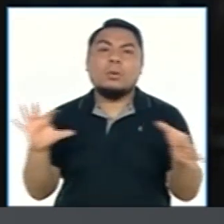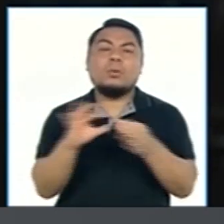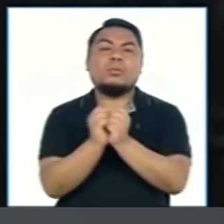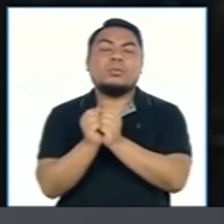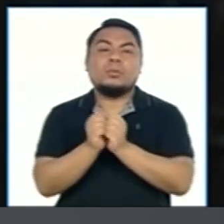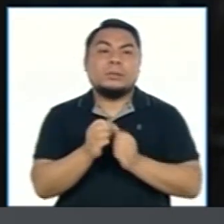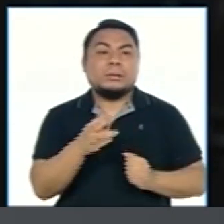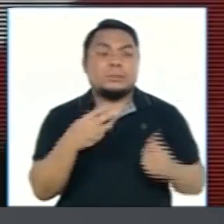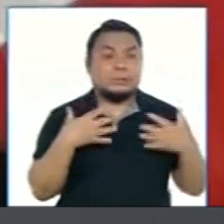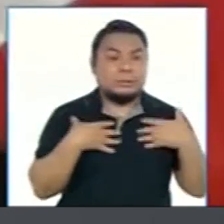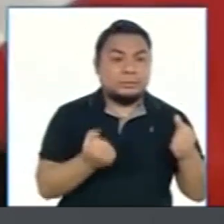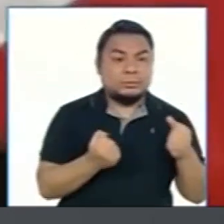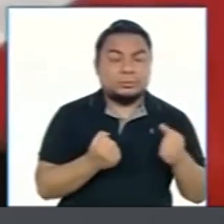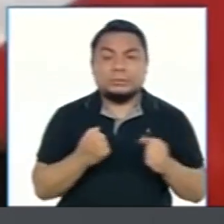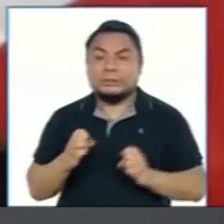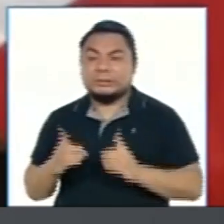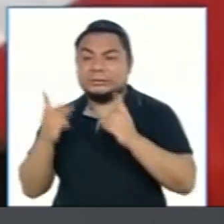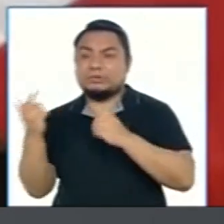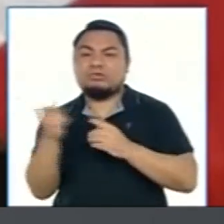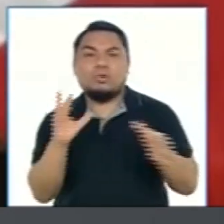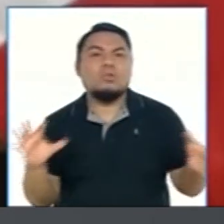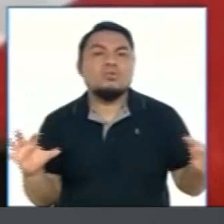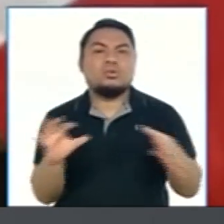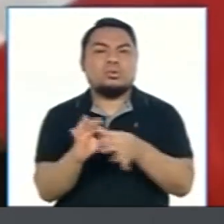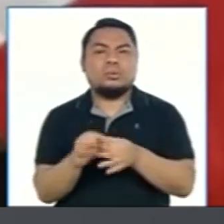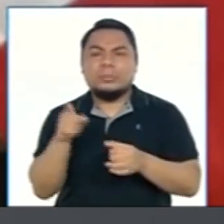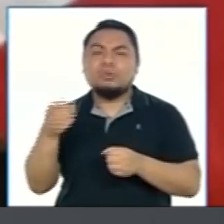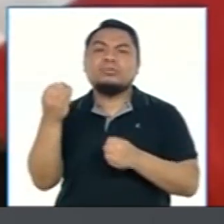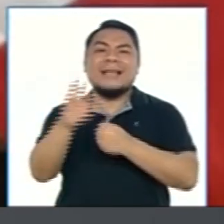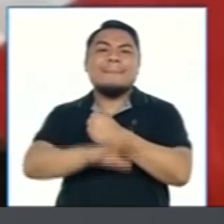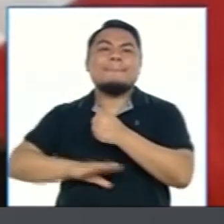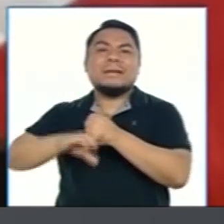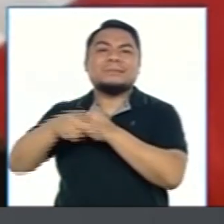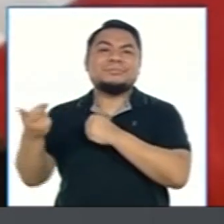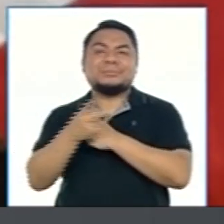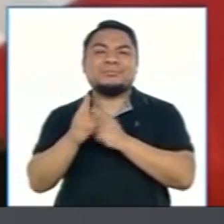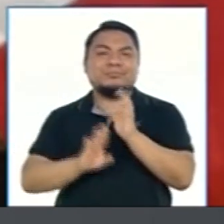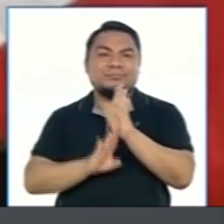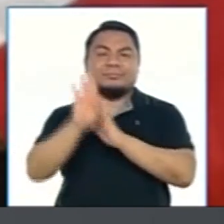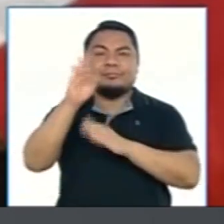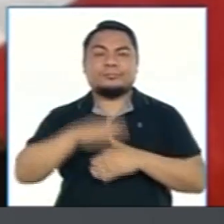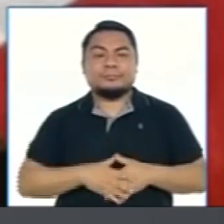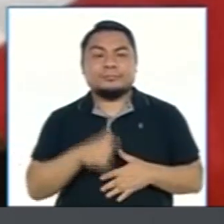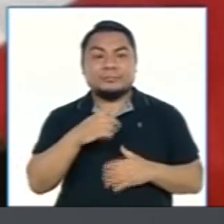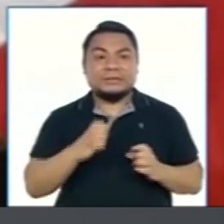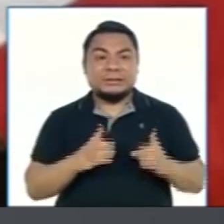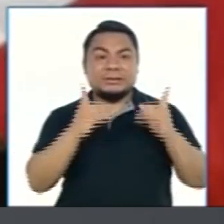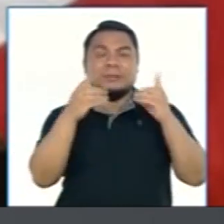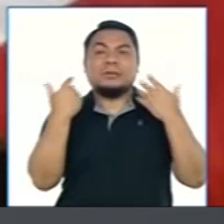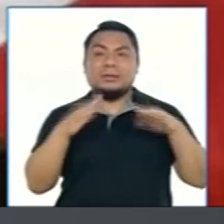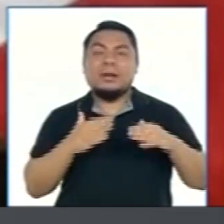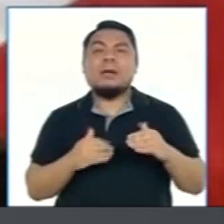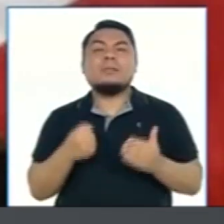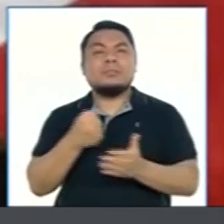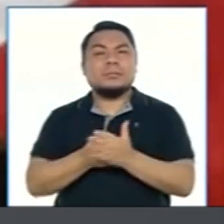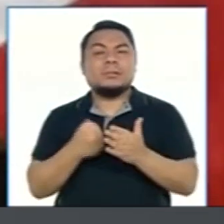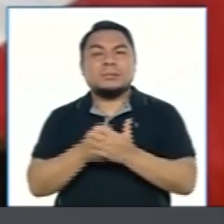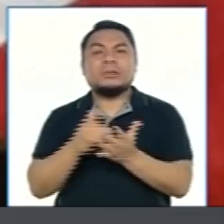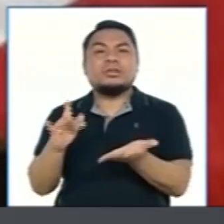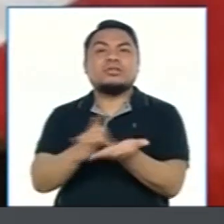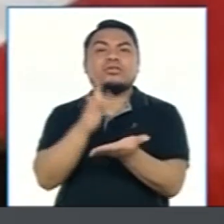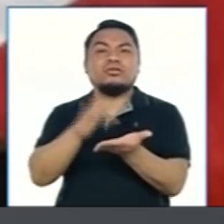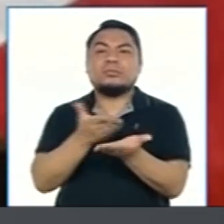Salud y educación es la base del desarrollo y tenemos que seguir trabajando. En educación estamos cerrando la brecha